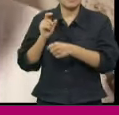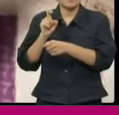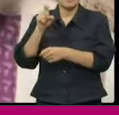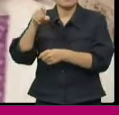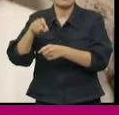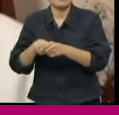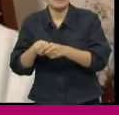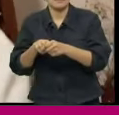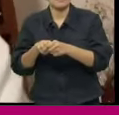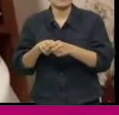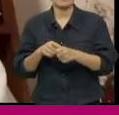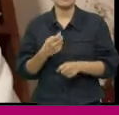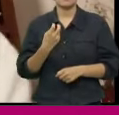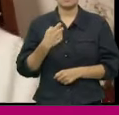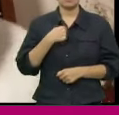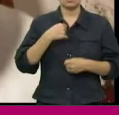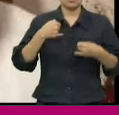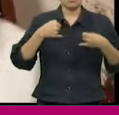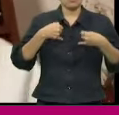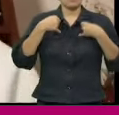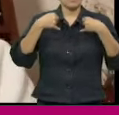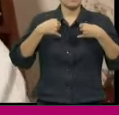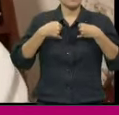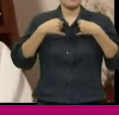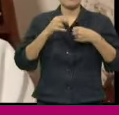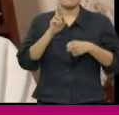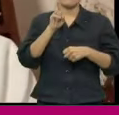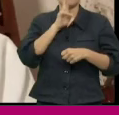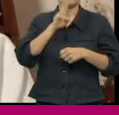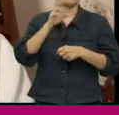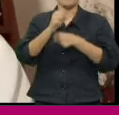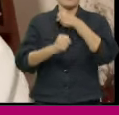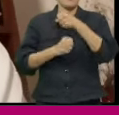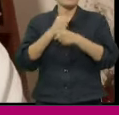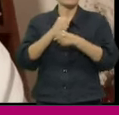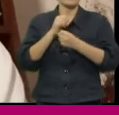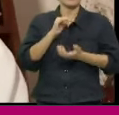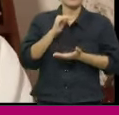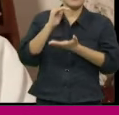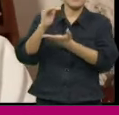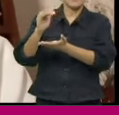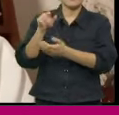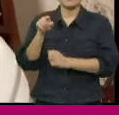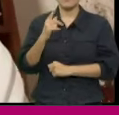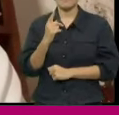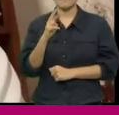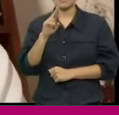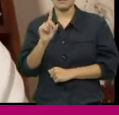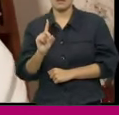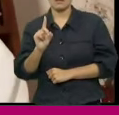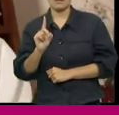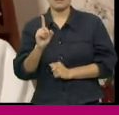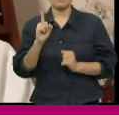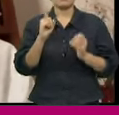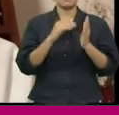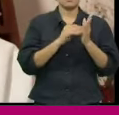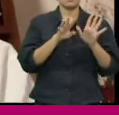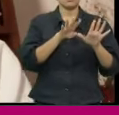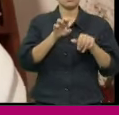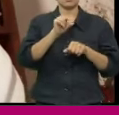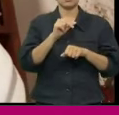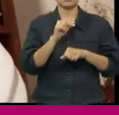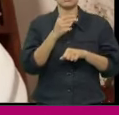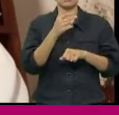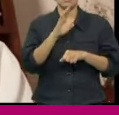burlo. Los mejores años de mi juventud se los di al PRD desde 1989 hasta noviembre de 2008. Renuncié cuando